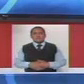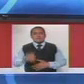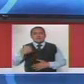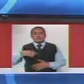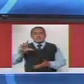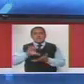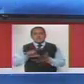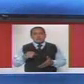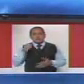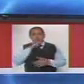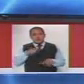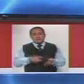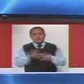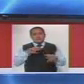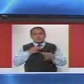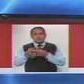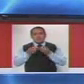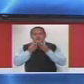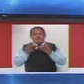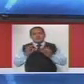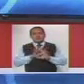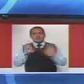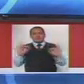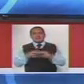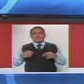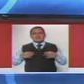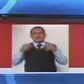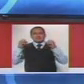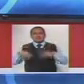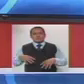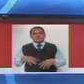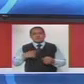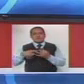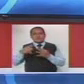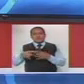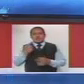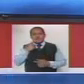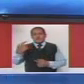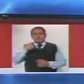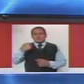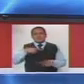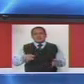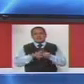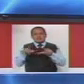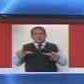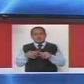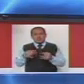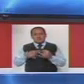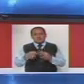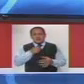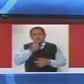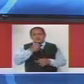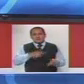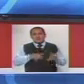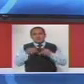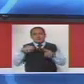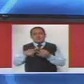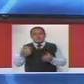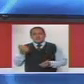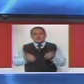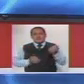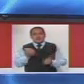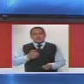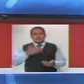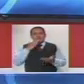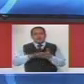alcaldesa de Lima Susana villarán evitó a pronunciarse sobre la renuncia del presidente de mape a través a raíz de las denuncias periodísticas por las unidades de